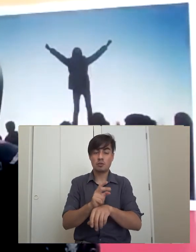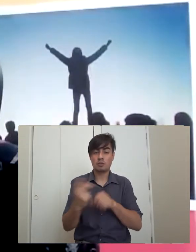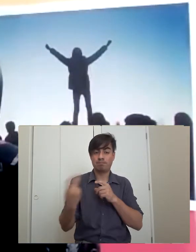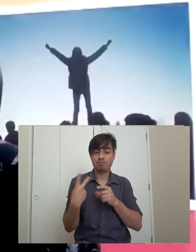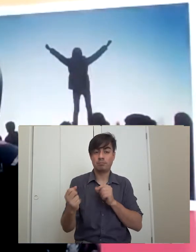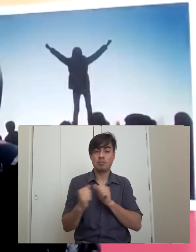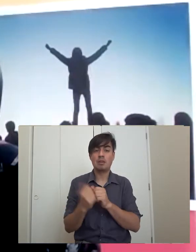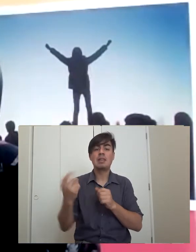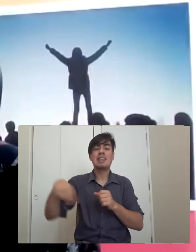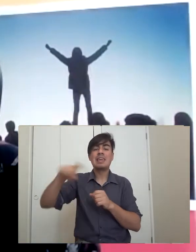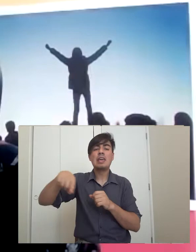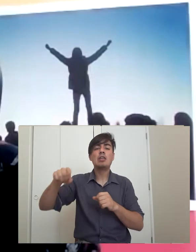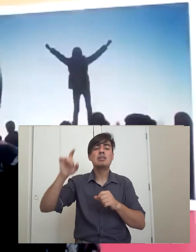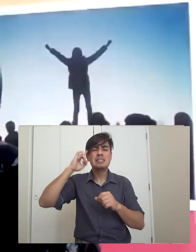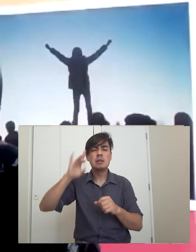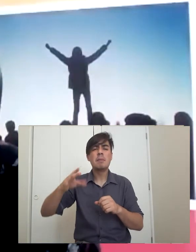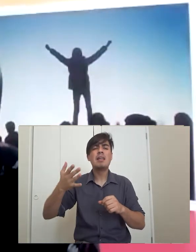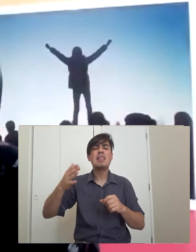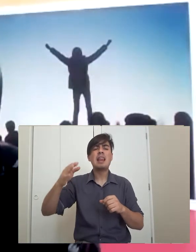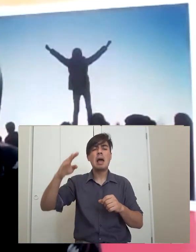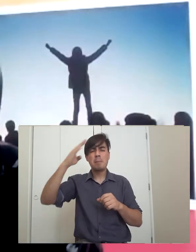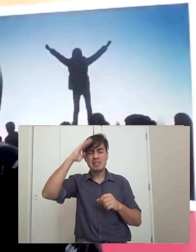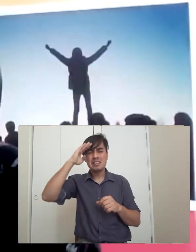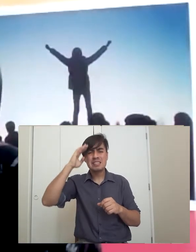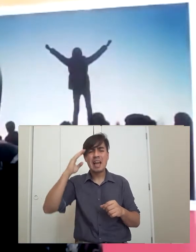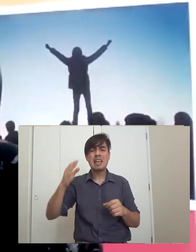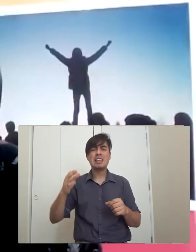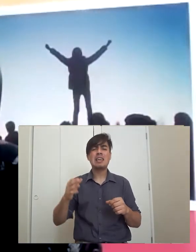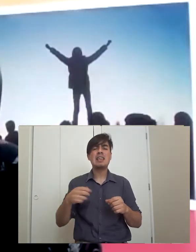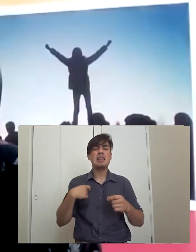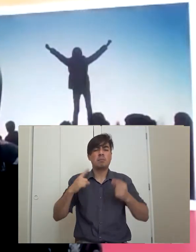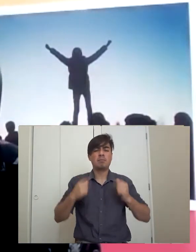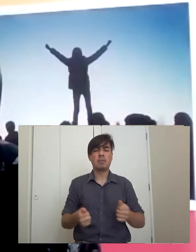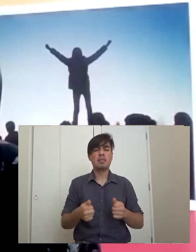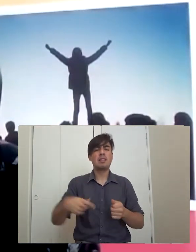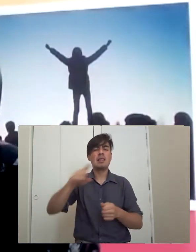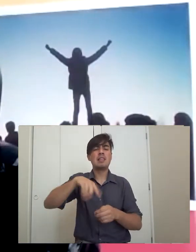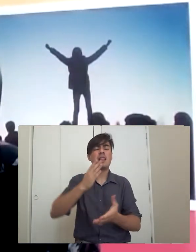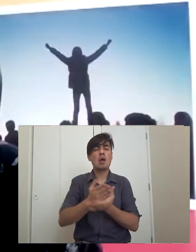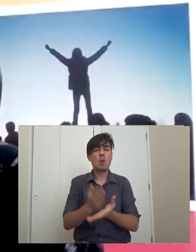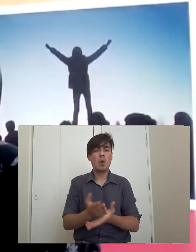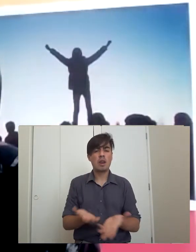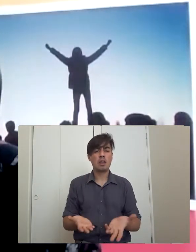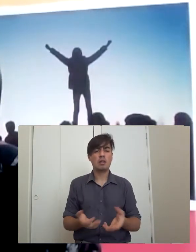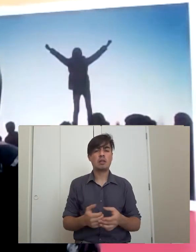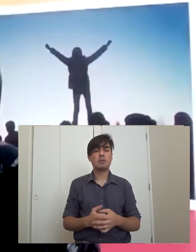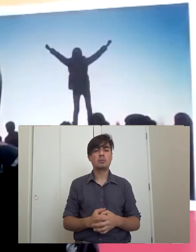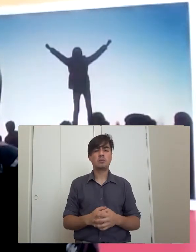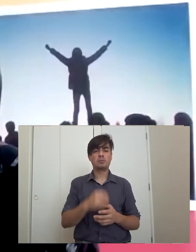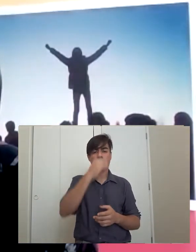el aprendizaje y el desempeño académico es lo más importante para la escuela.